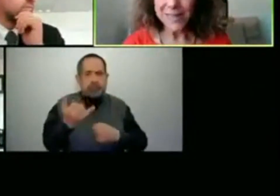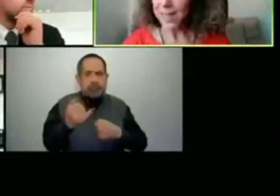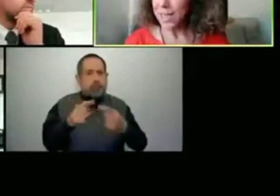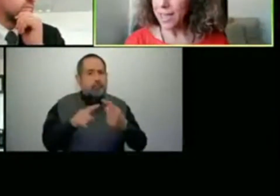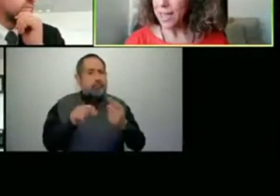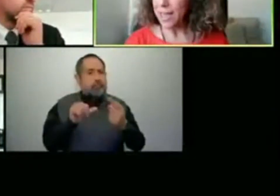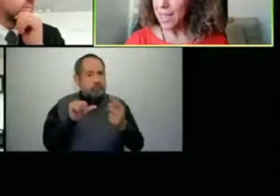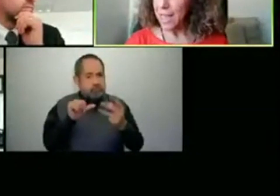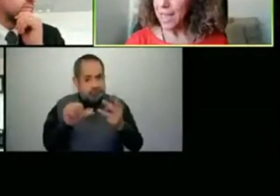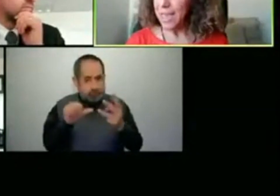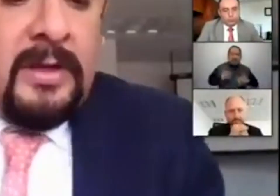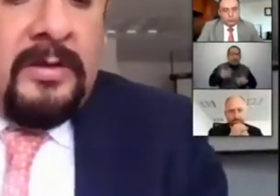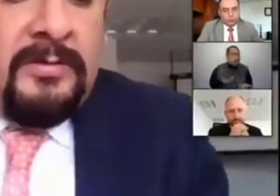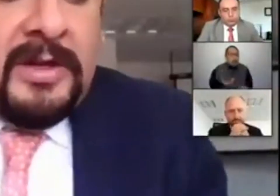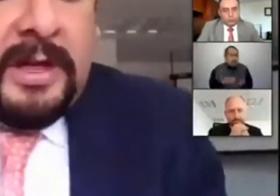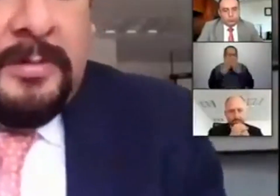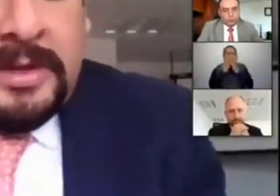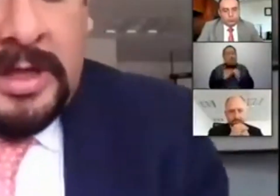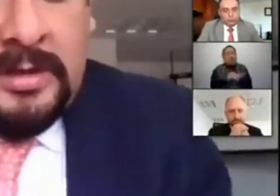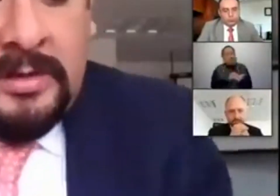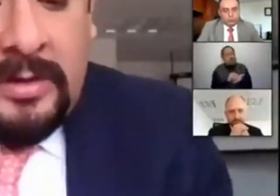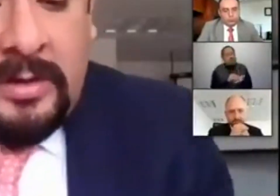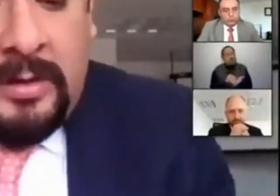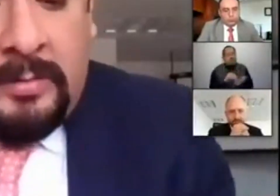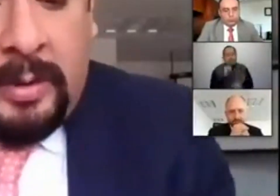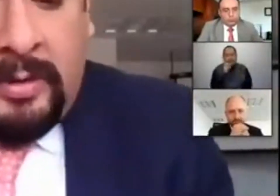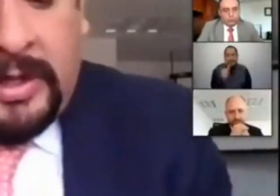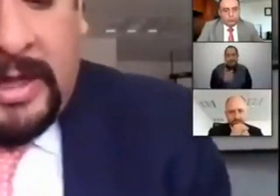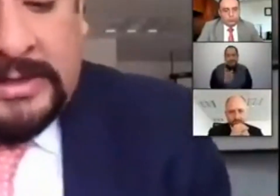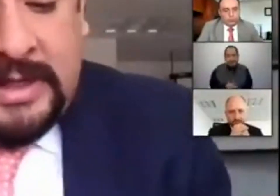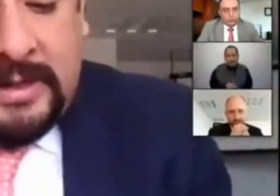no configura la calumnia. Finalmente,